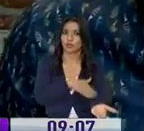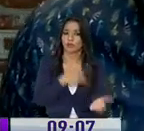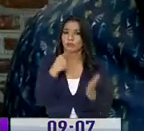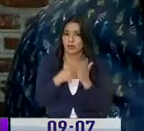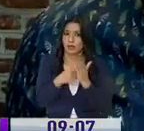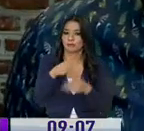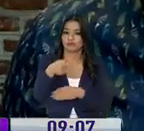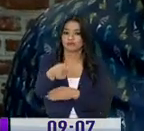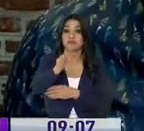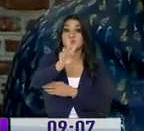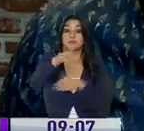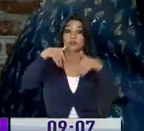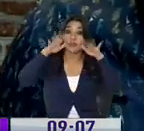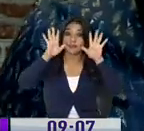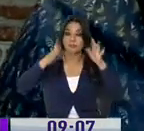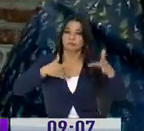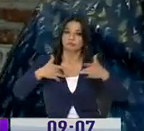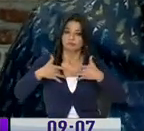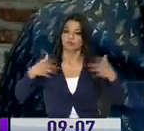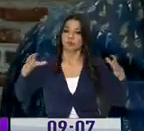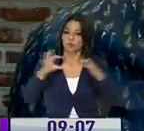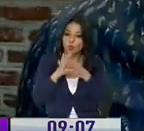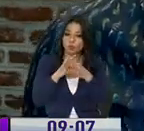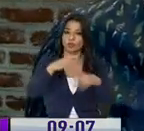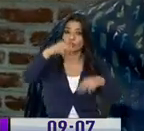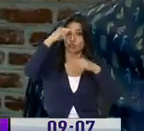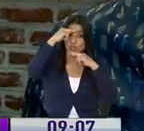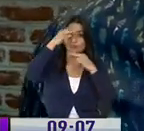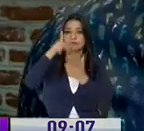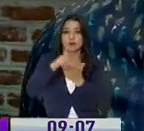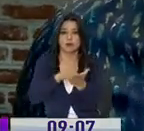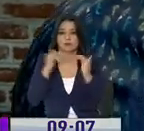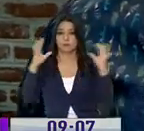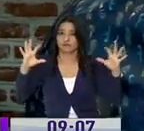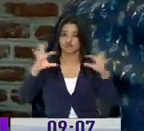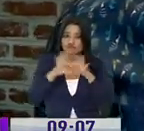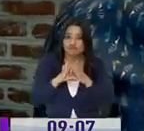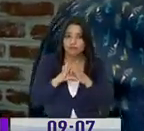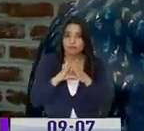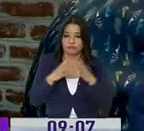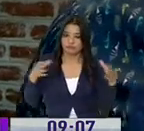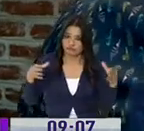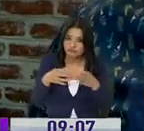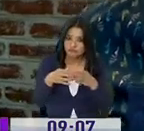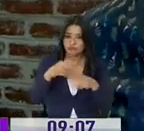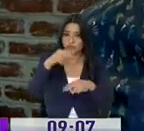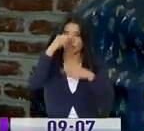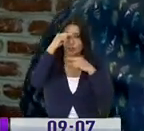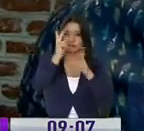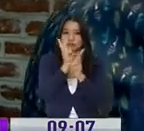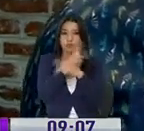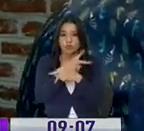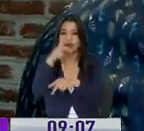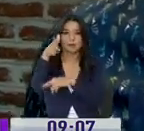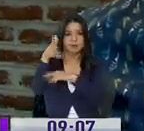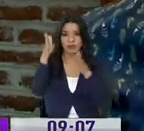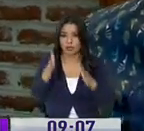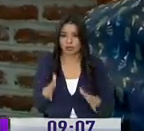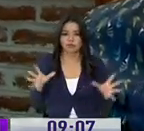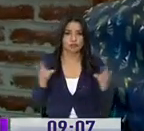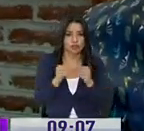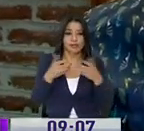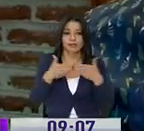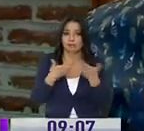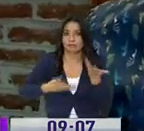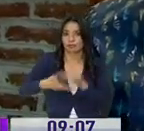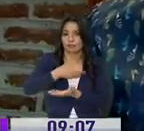a venir el 25 de diciembre, esta obra magnífica que hicimos, donde nos juntamos gente de noticias, producción, camarógrafos, el